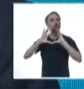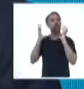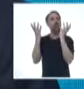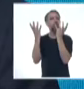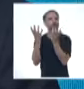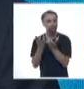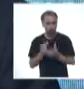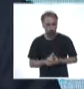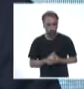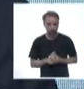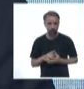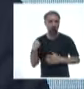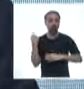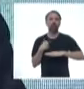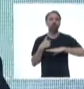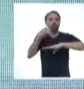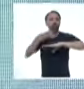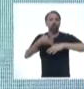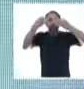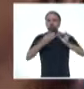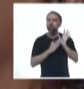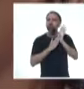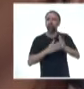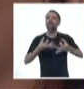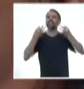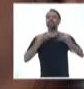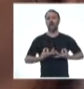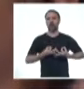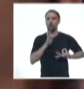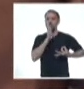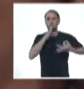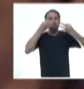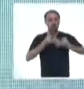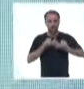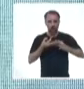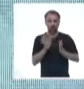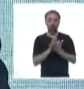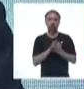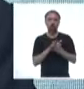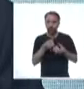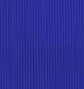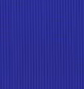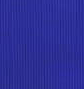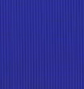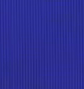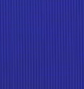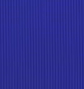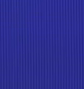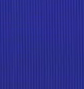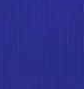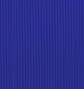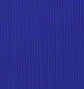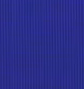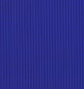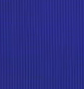los que gobernamos las provincias y los que estamos acompañando a quienes gobiernan nuestras provincias totalmente buenas noches usted